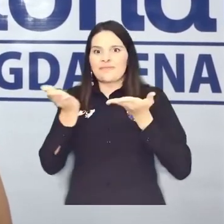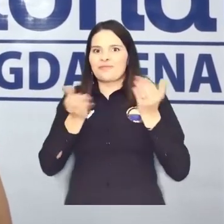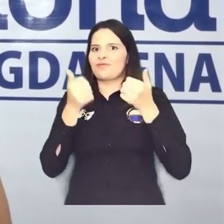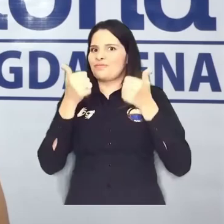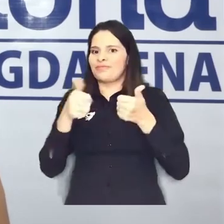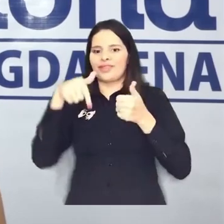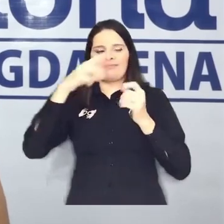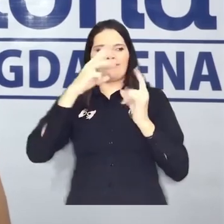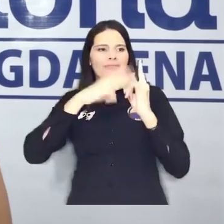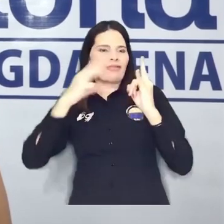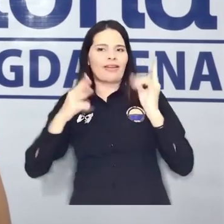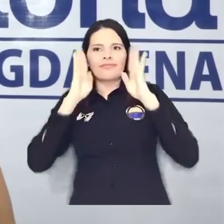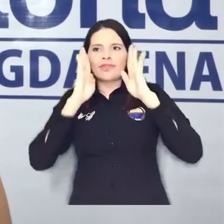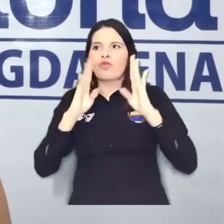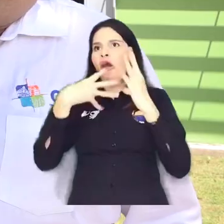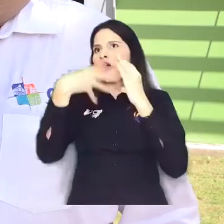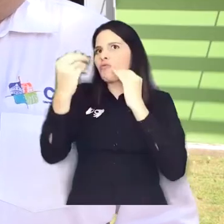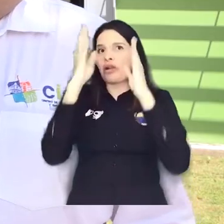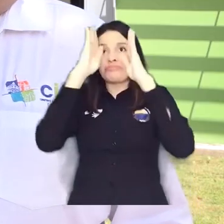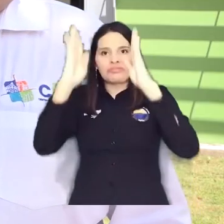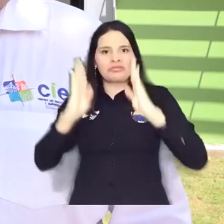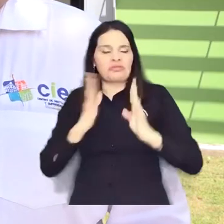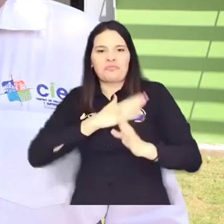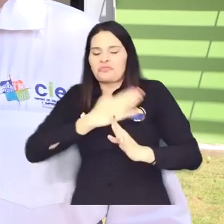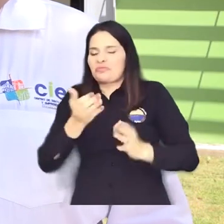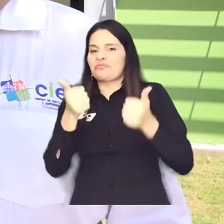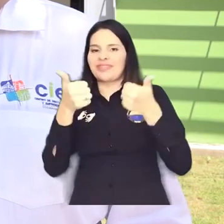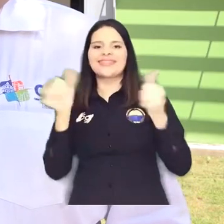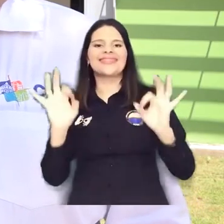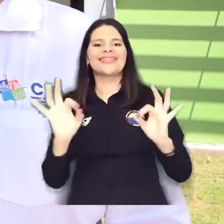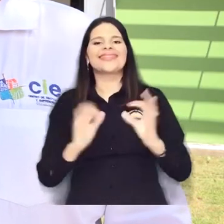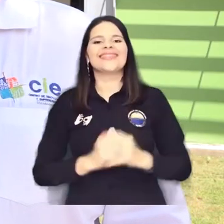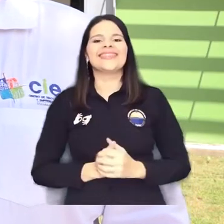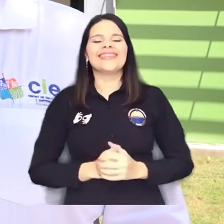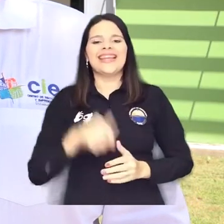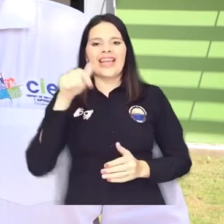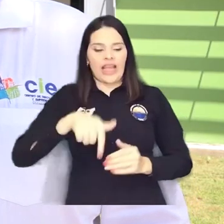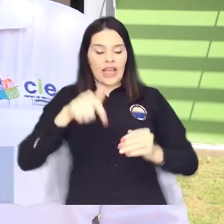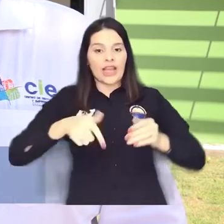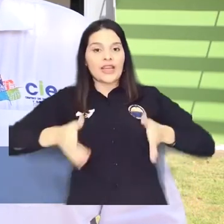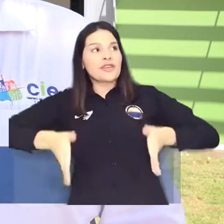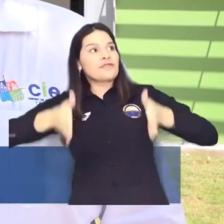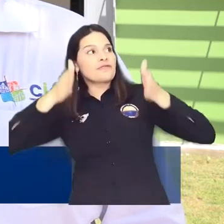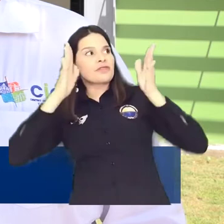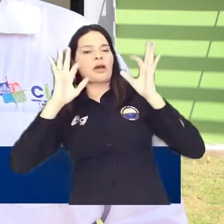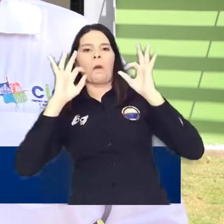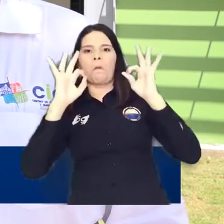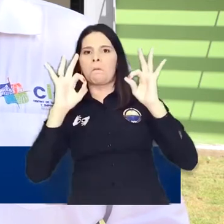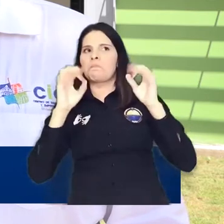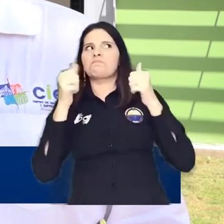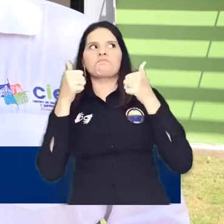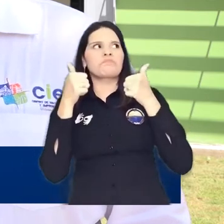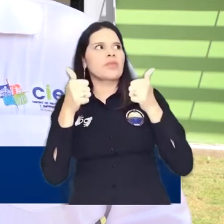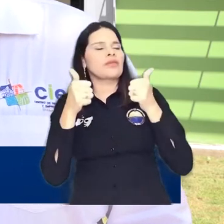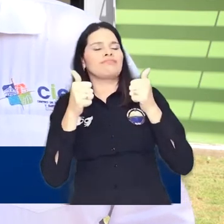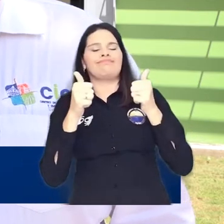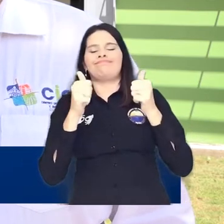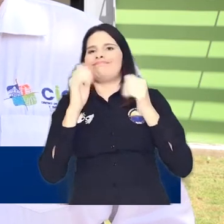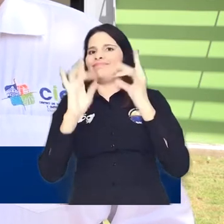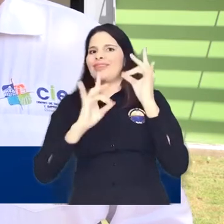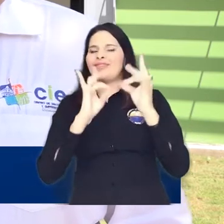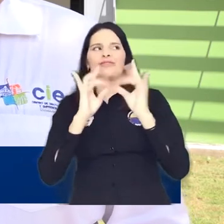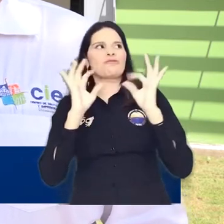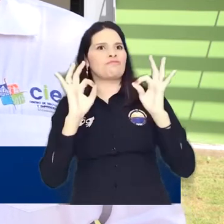toda la comunidad universitaria externa el edificio será el escenario ideal para todos estos eventos estos buscan nuestra hackathon es